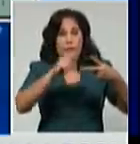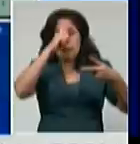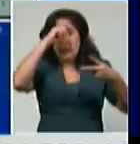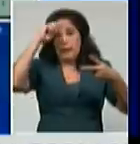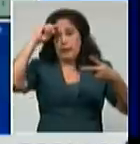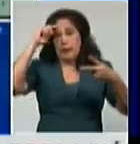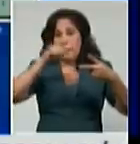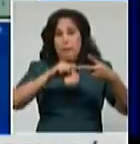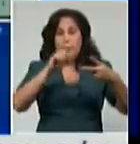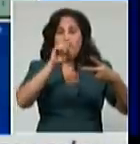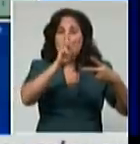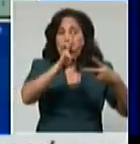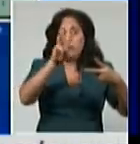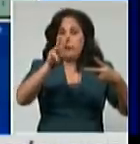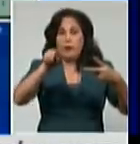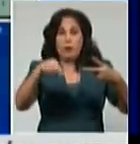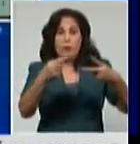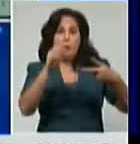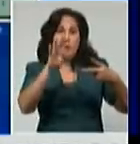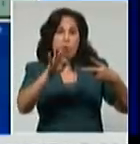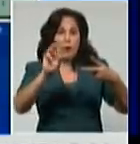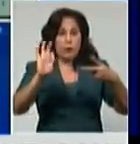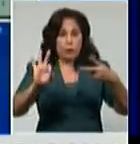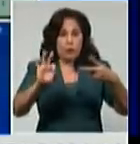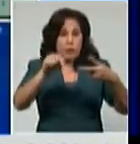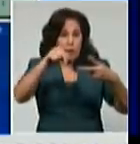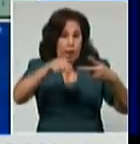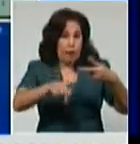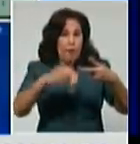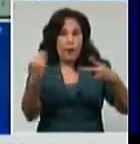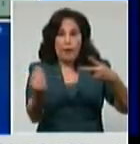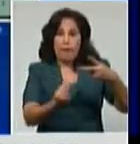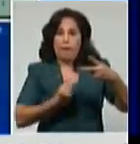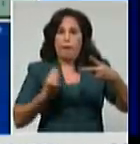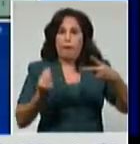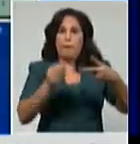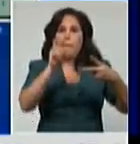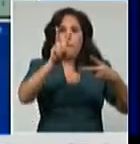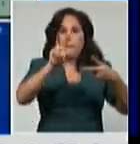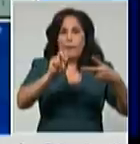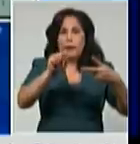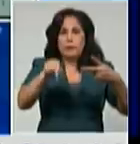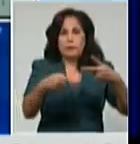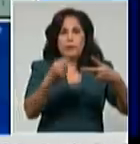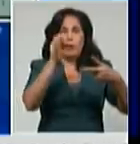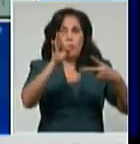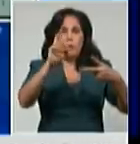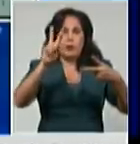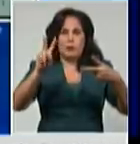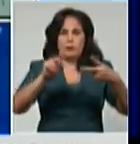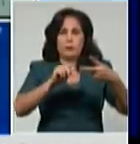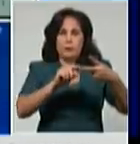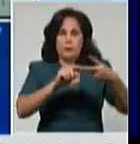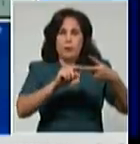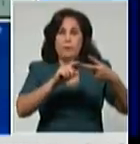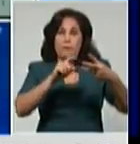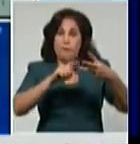tenía 33,48 y hoy tiene 20,82. Y La